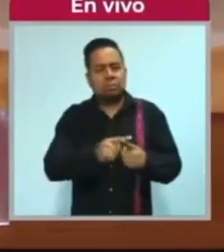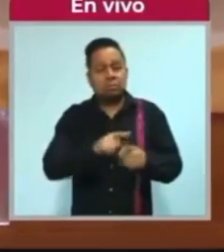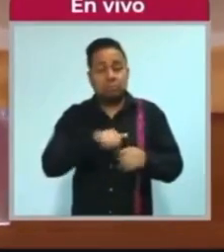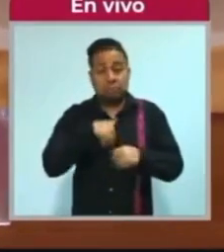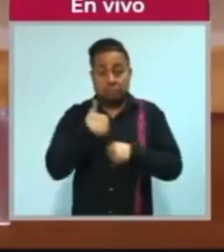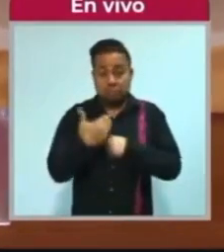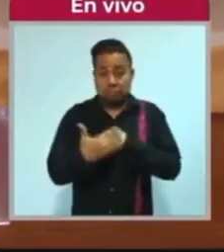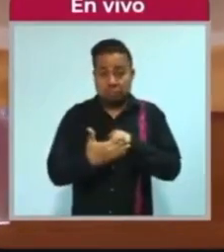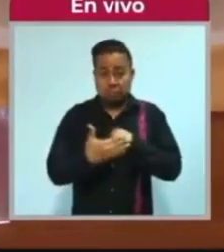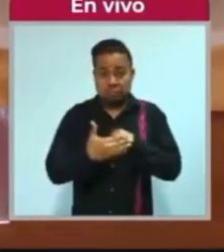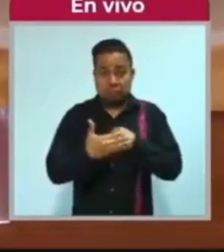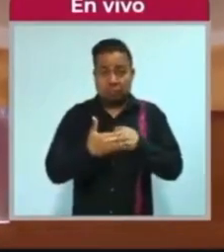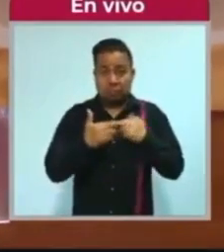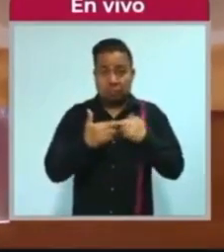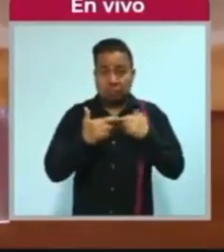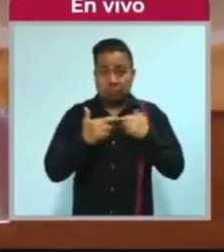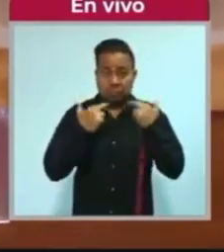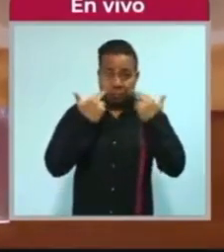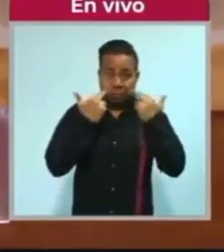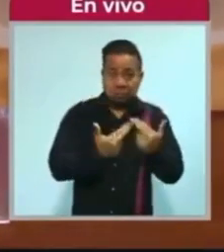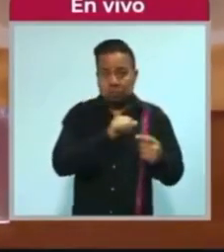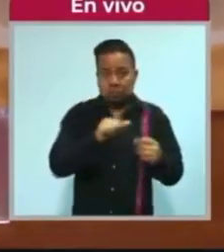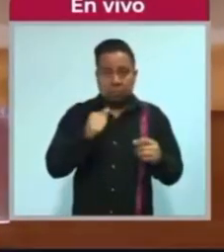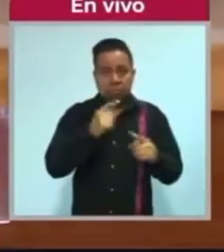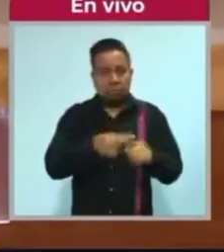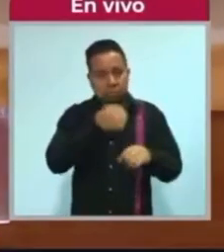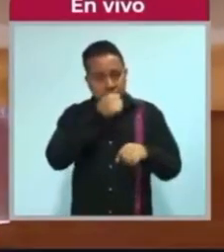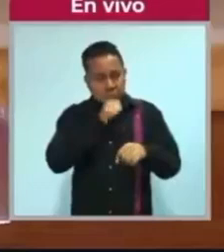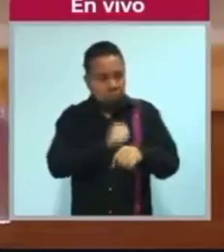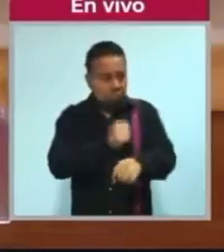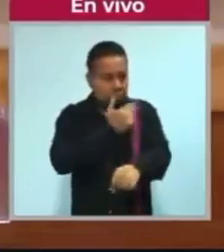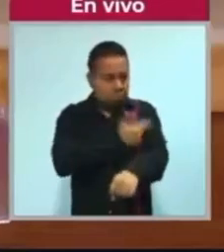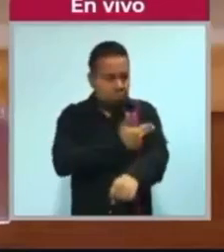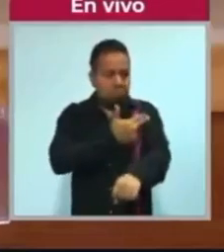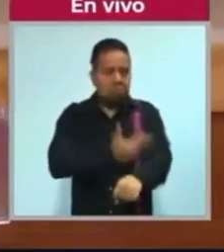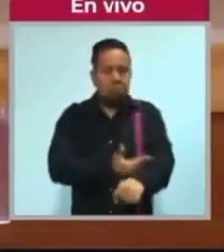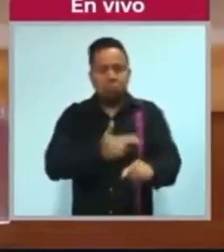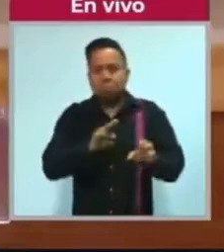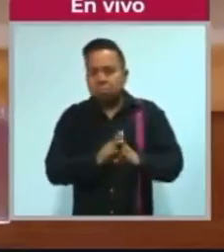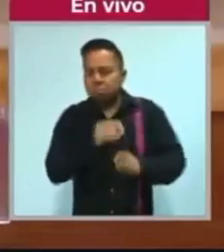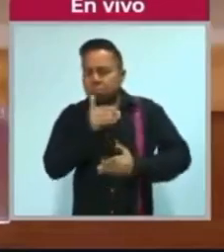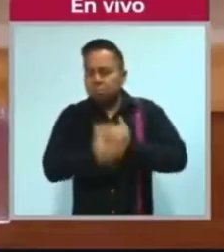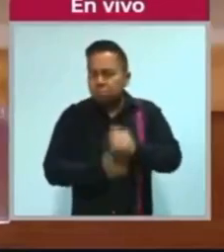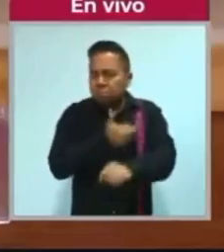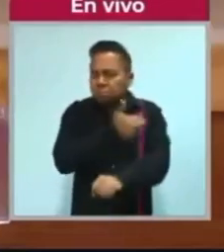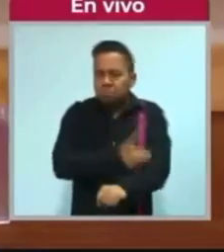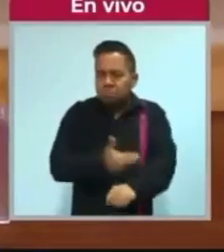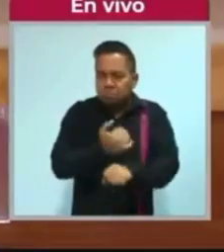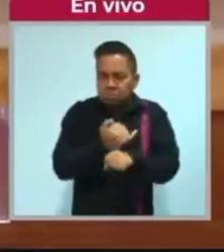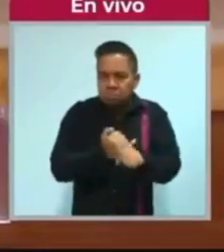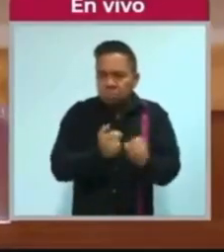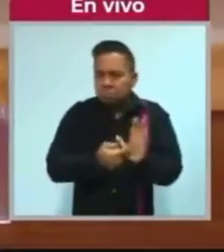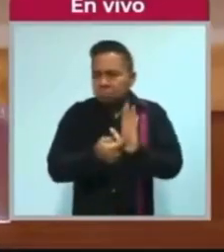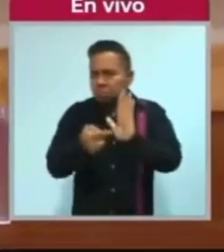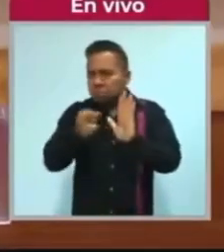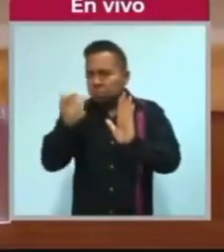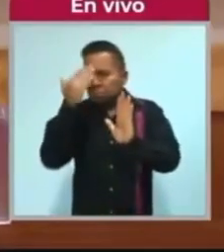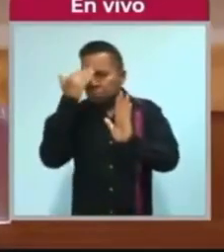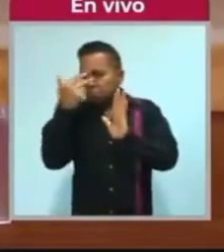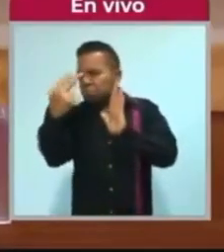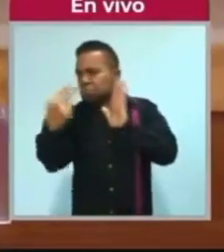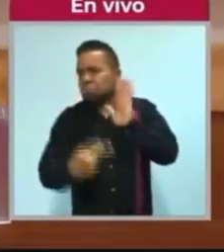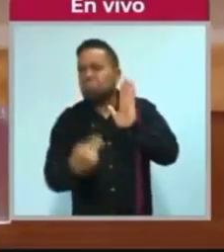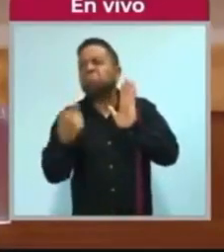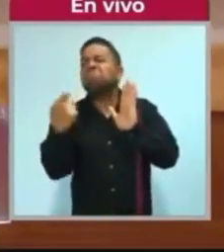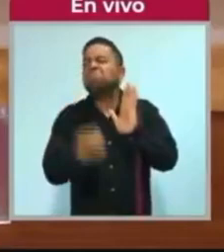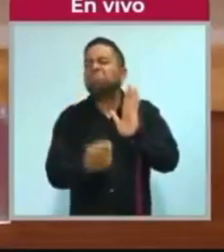sesión a la Secretaría de Honestidad, cómo va todo, porque es importante que lo conozca el pueblo. No